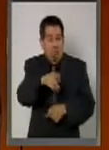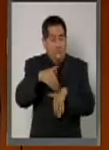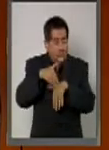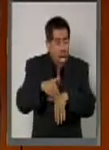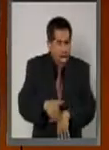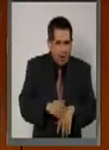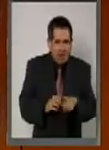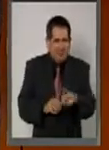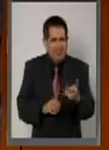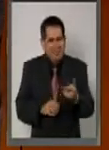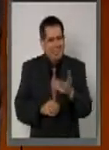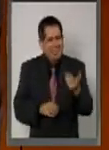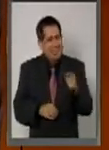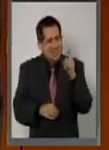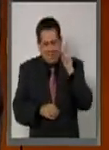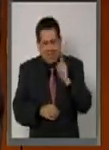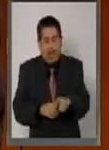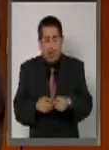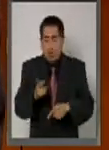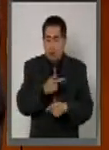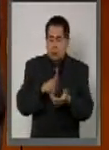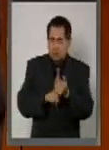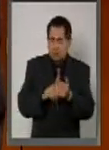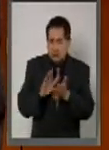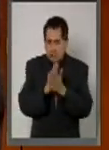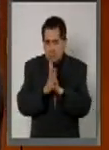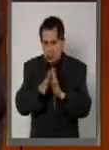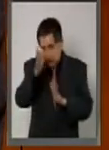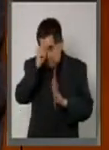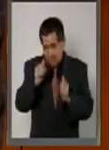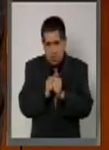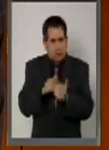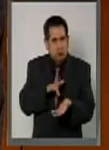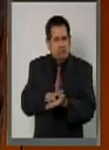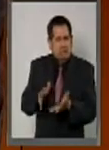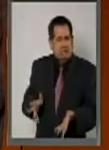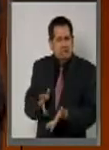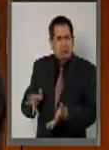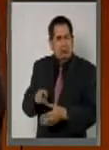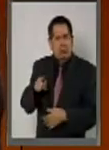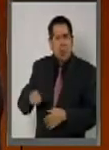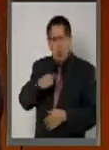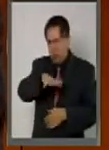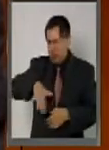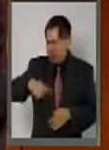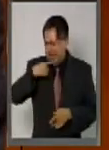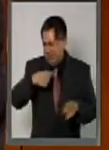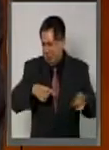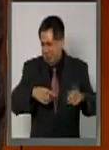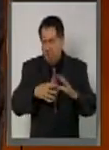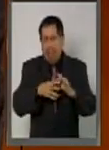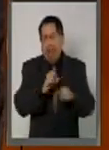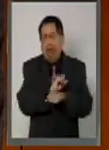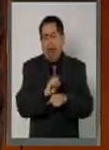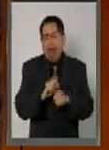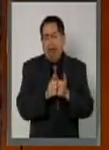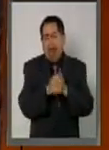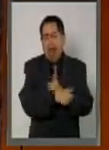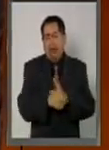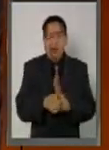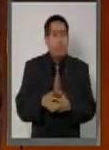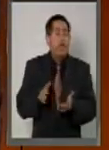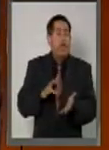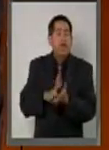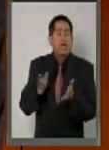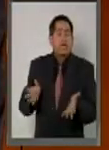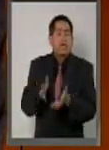instrucciones, ¿verdad?, ahí se acordó, ¿verdad?, impulsar, y lo dijo usted aquí veladamente, el